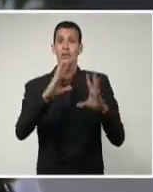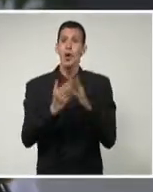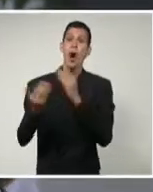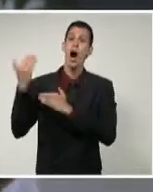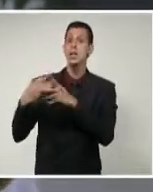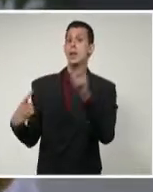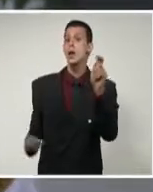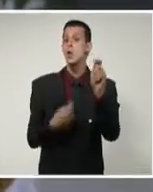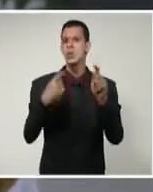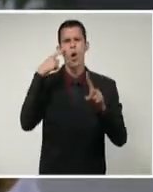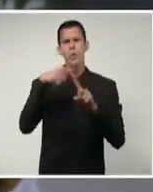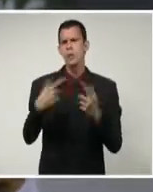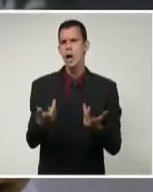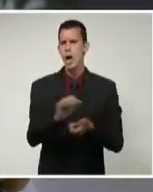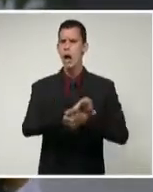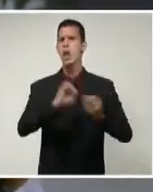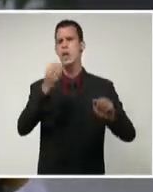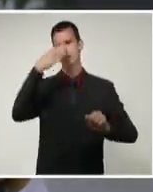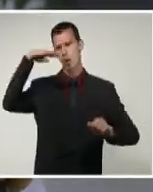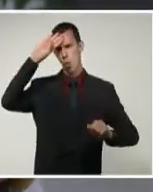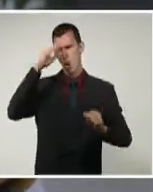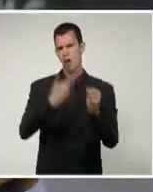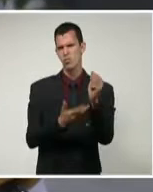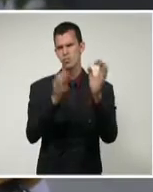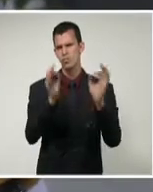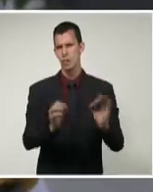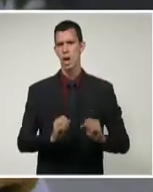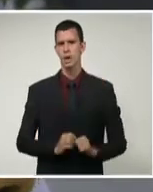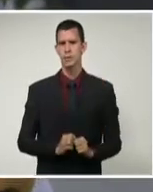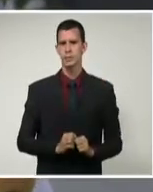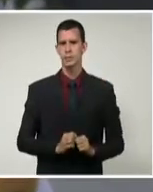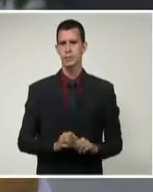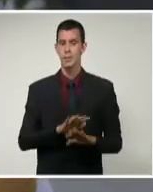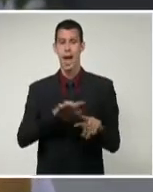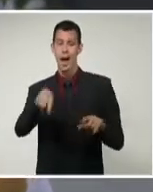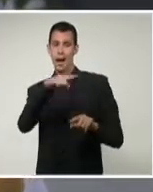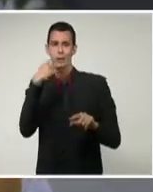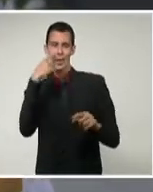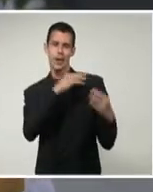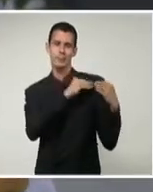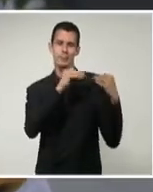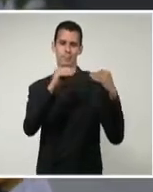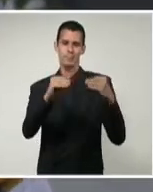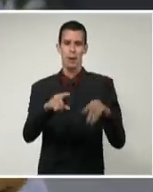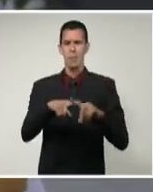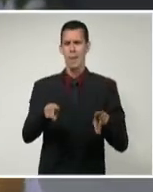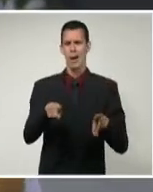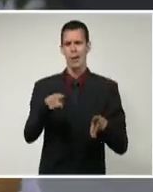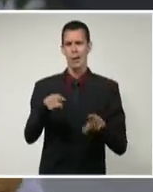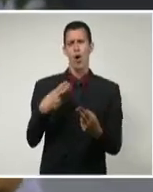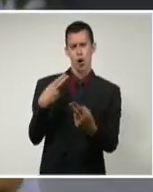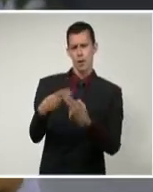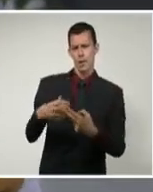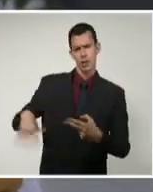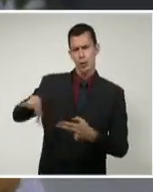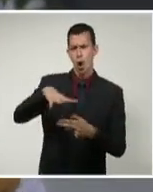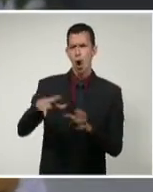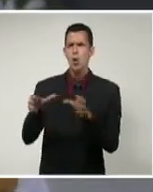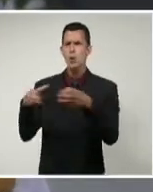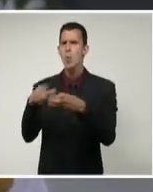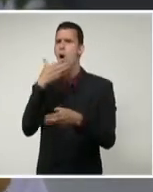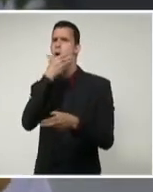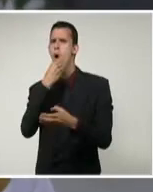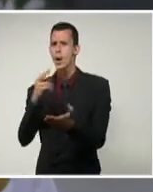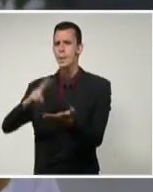lo dejan con una admiración y con una alegría, porque saben que la continuidad, que las nuevas generaciones nunca van a fallarle a